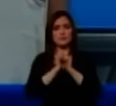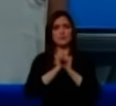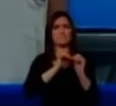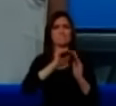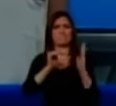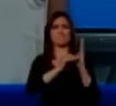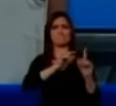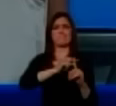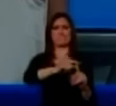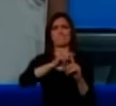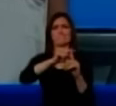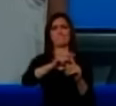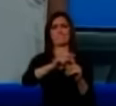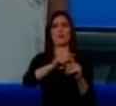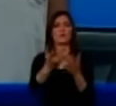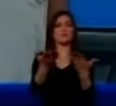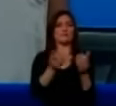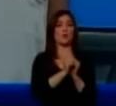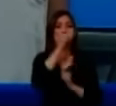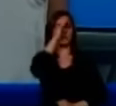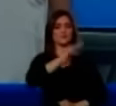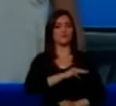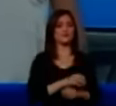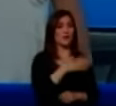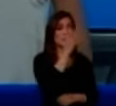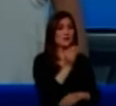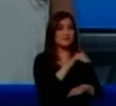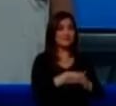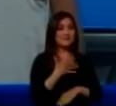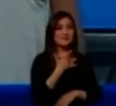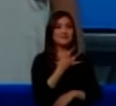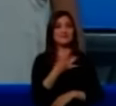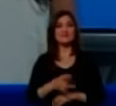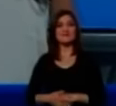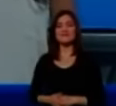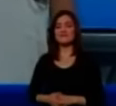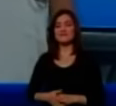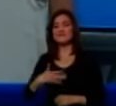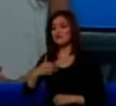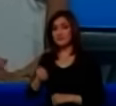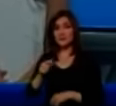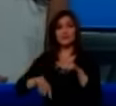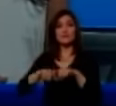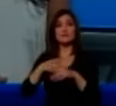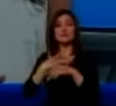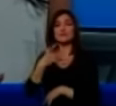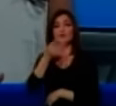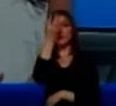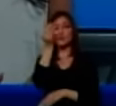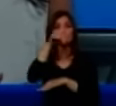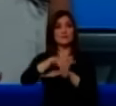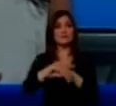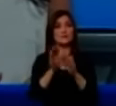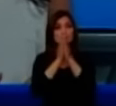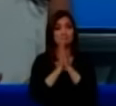contra las Fuerzas Armadas. Liz, ¿cómo estás? Siempre es un gusto. Buenas tardes. ¿Qué tal, Gisela? Amigos, el gusto es mío. Buenas tardes.